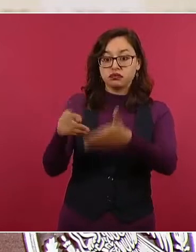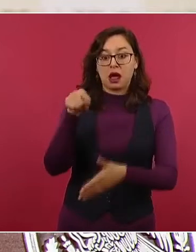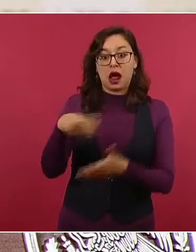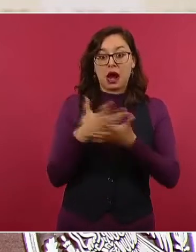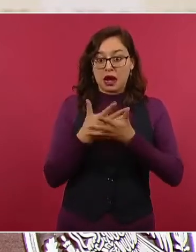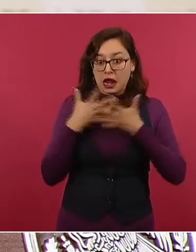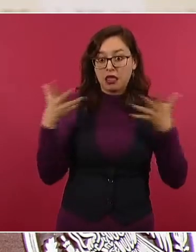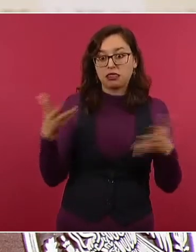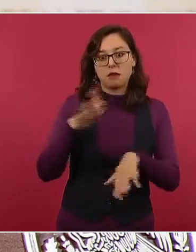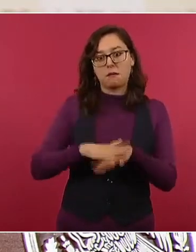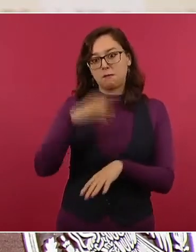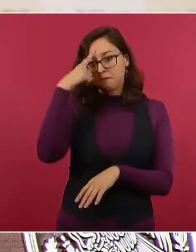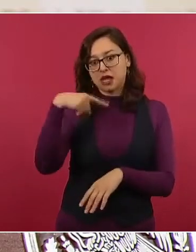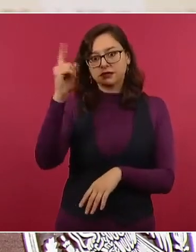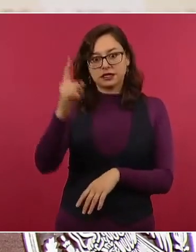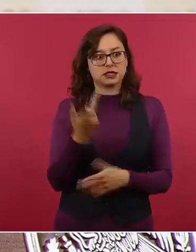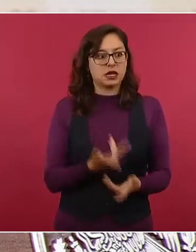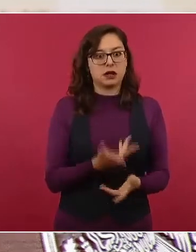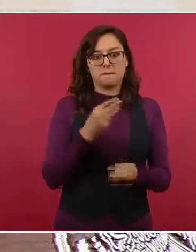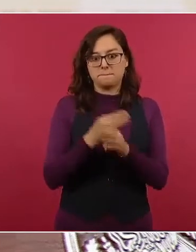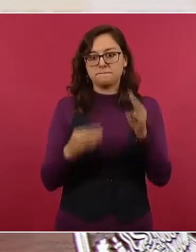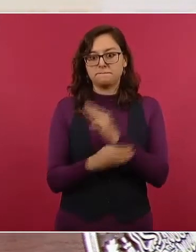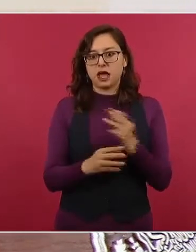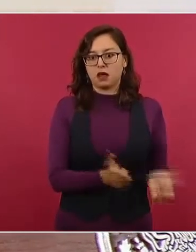puede ser el volumen,